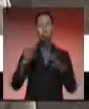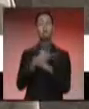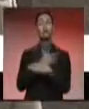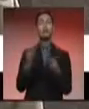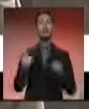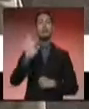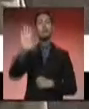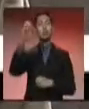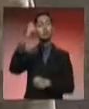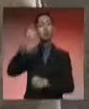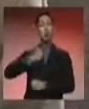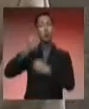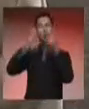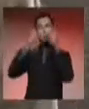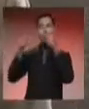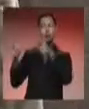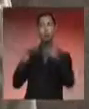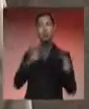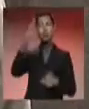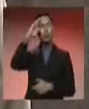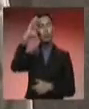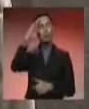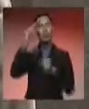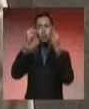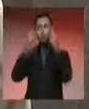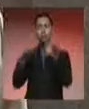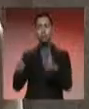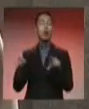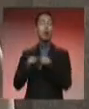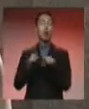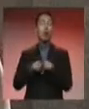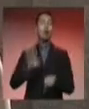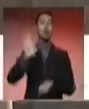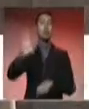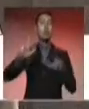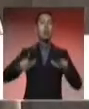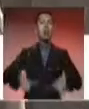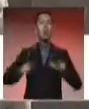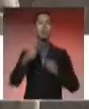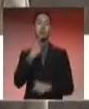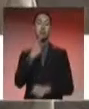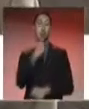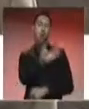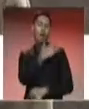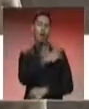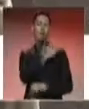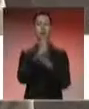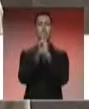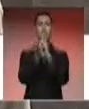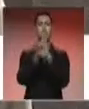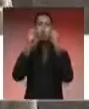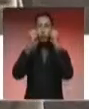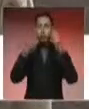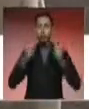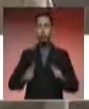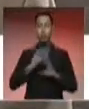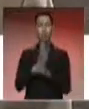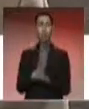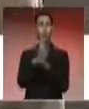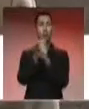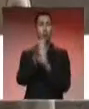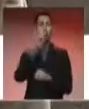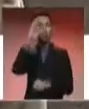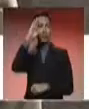Servicio de Protección Presidencial y ha reiterado su plena confianza en la seguridad que proporciona tanto la